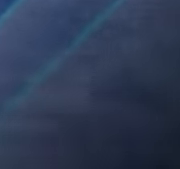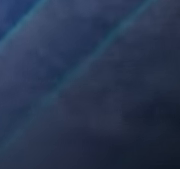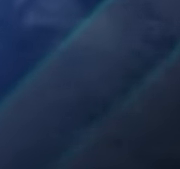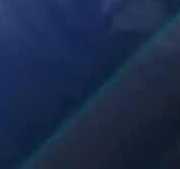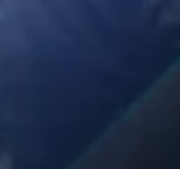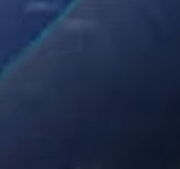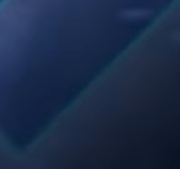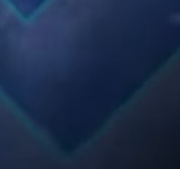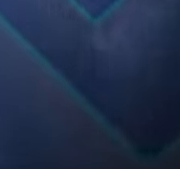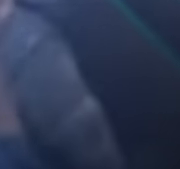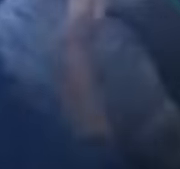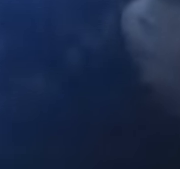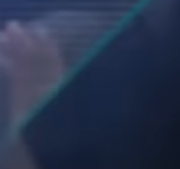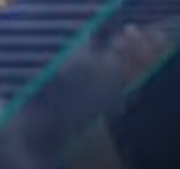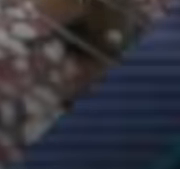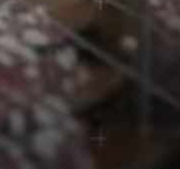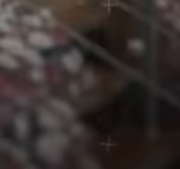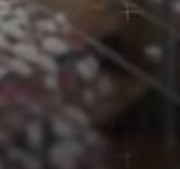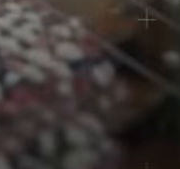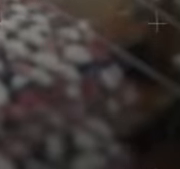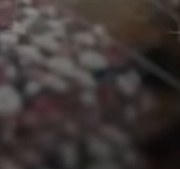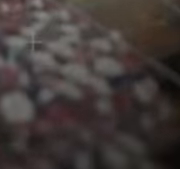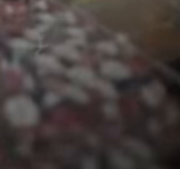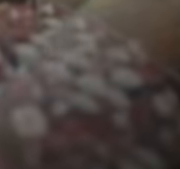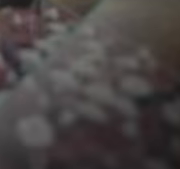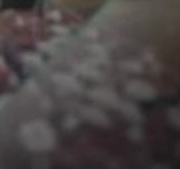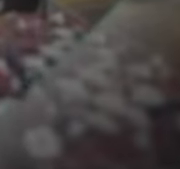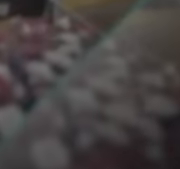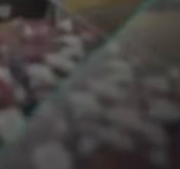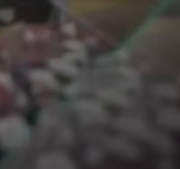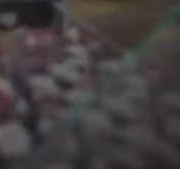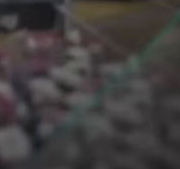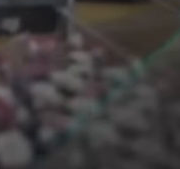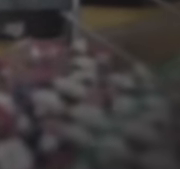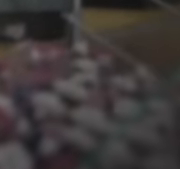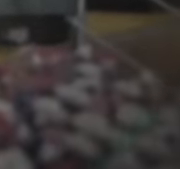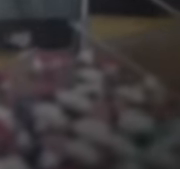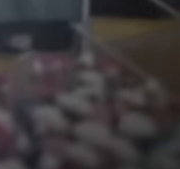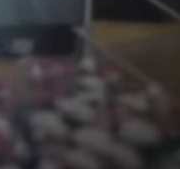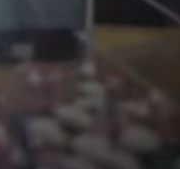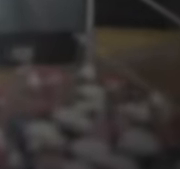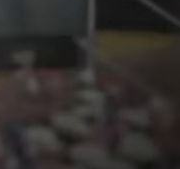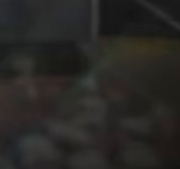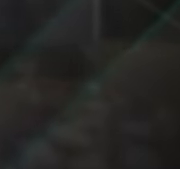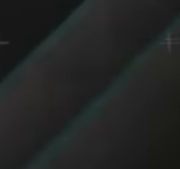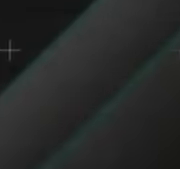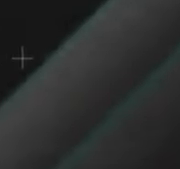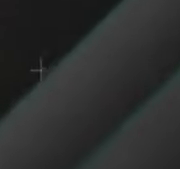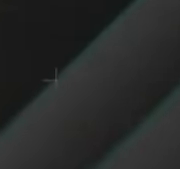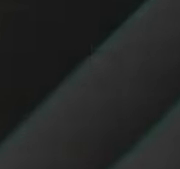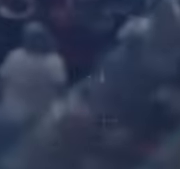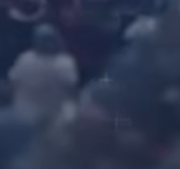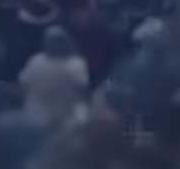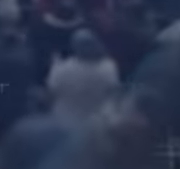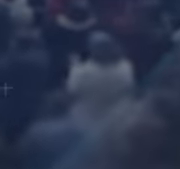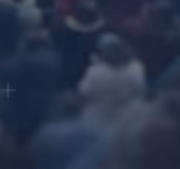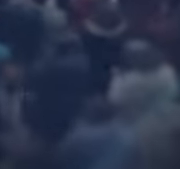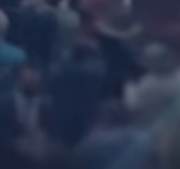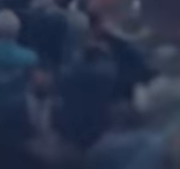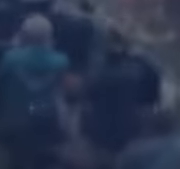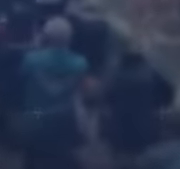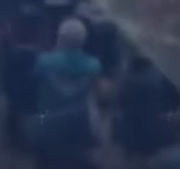hoy domingo en vivo desde el auditorio de Iglesia de Cristo evenecer zona 5 en la ciudad de